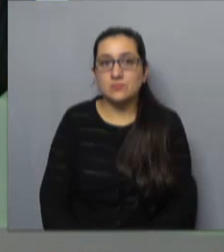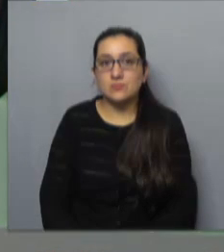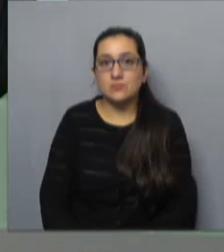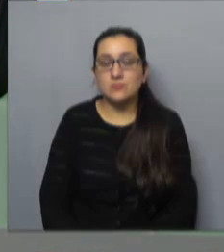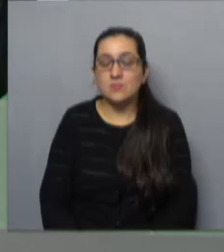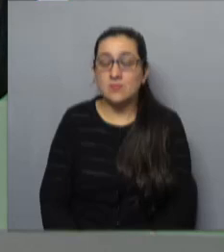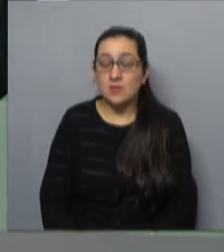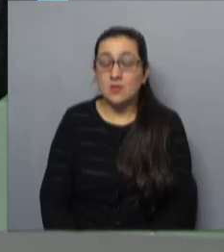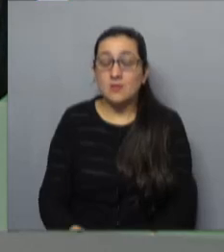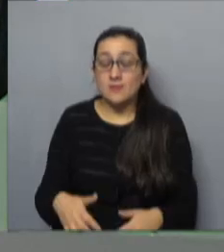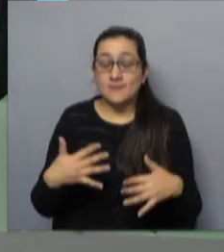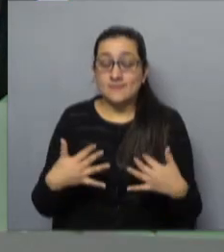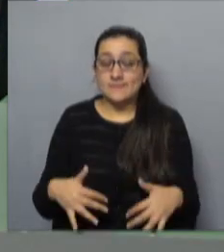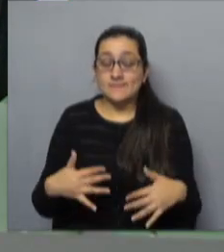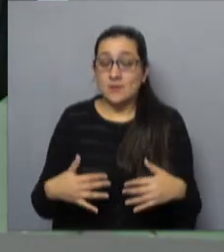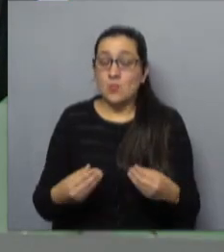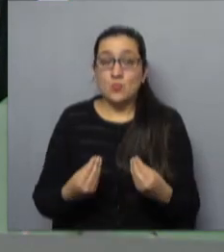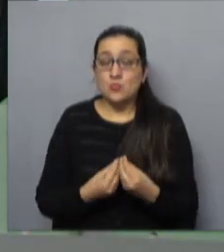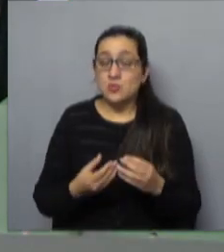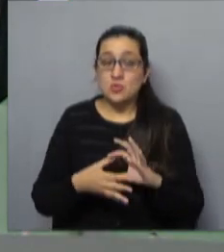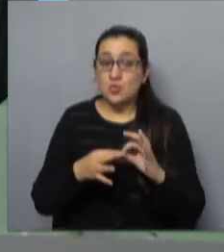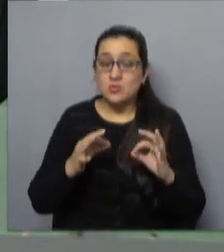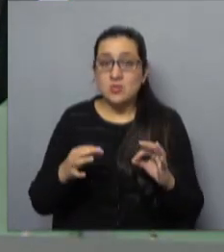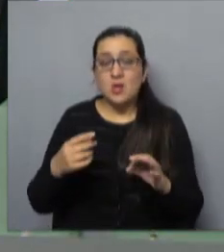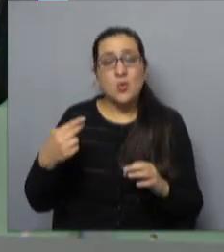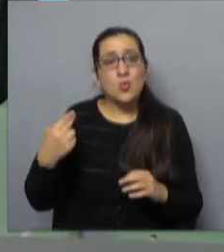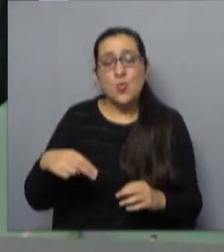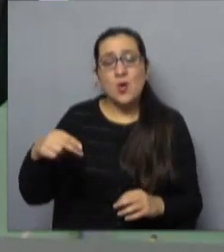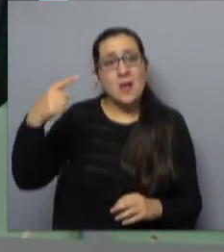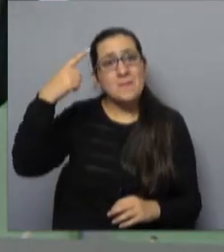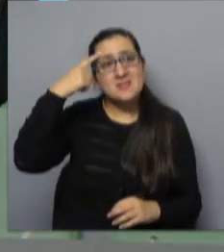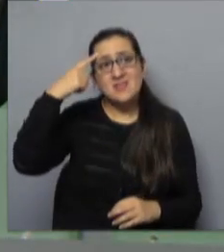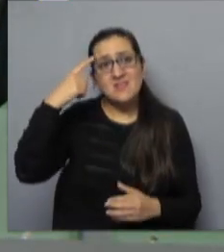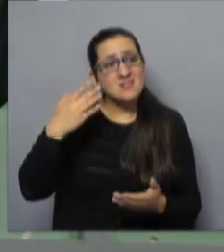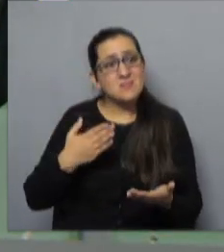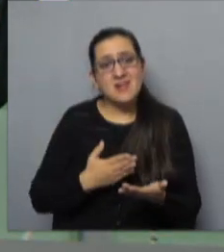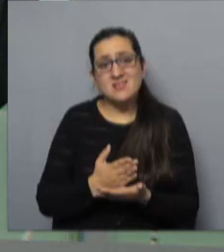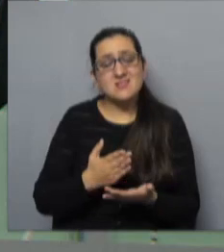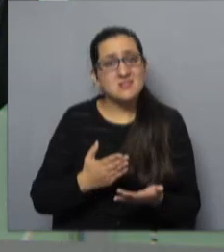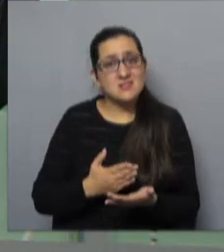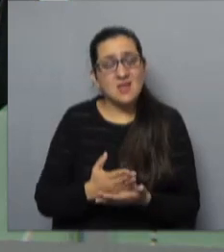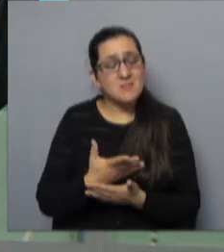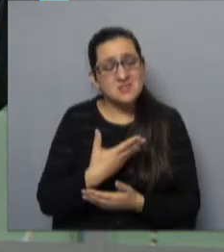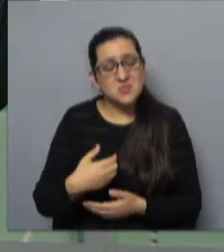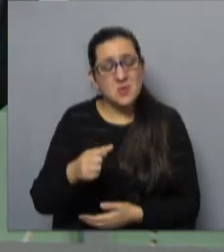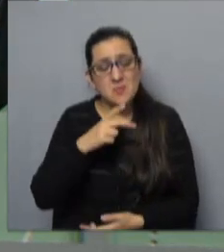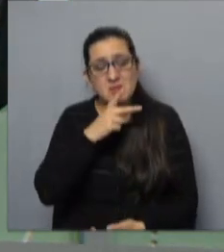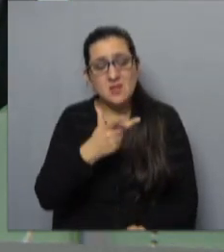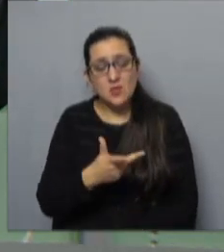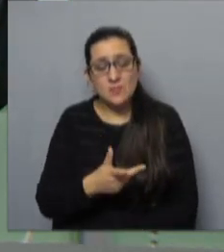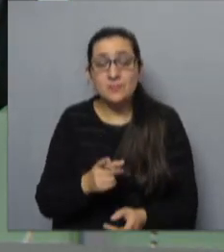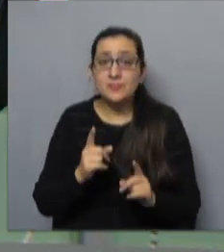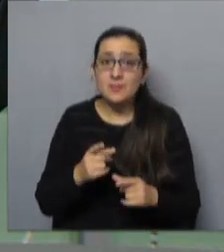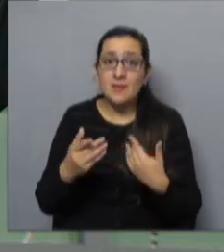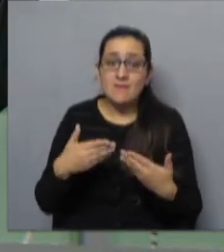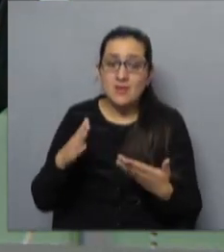Qué fuerte, ¿no? Muchas frases de las que dijo. La primera, nunca pensé que iba a ser para siempre. Y él siempre toma otra dimensión. Y después esto que hablaba de la